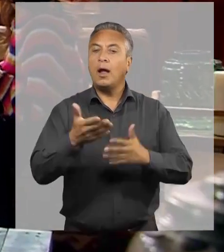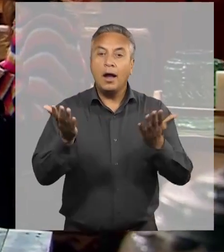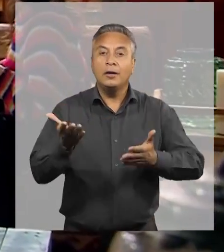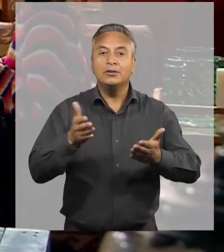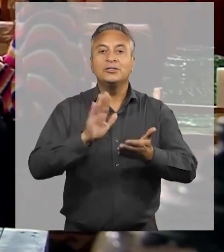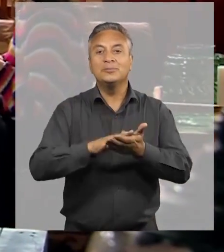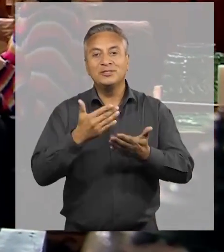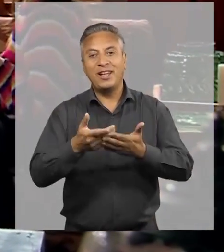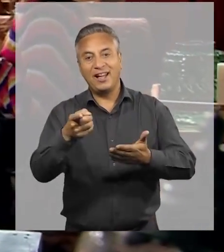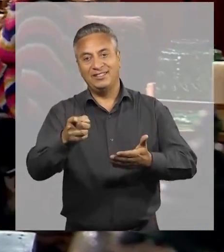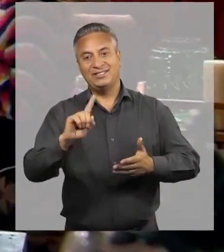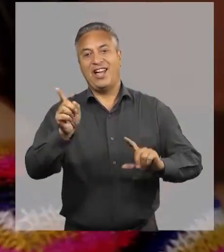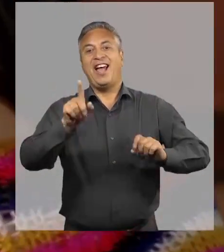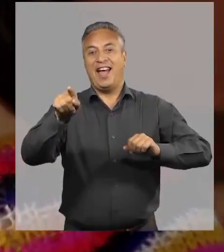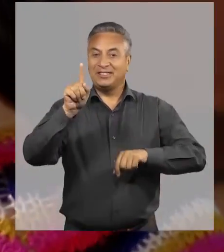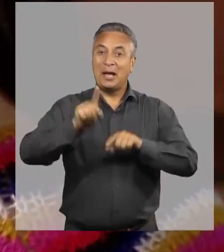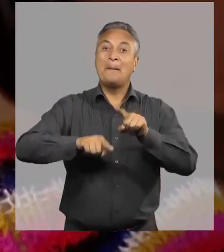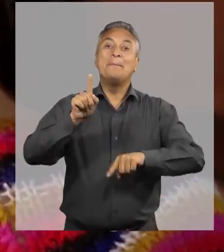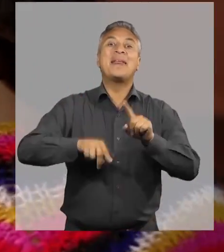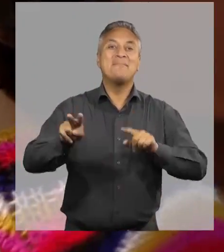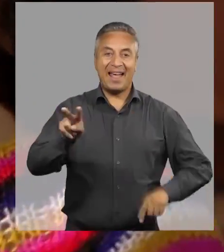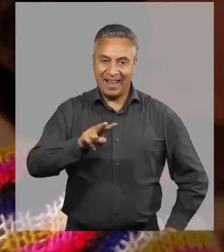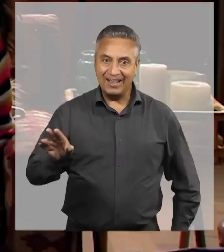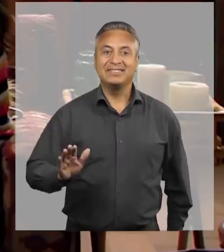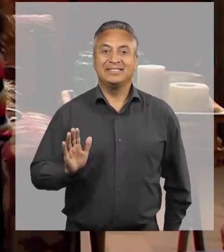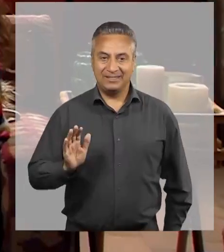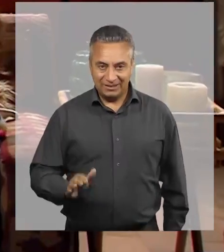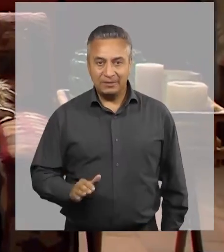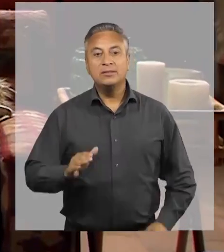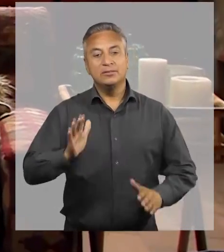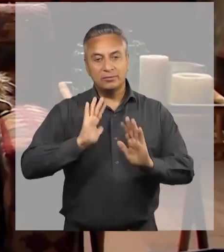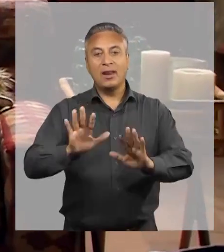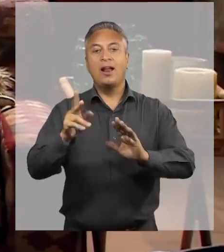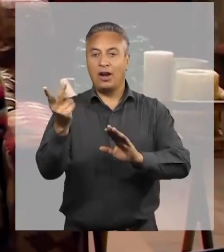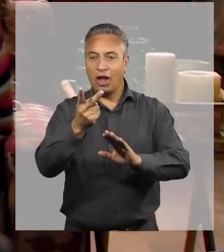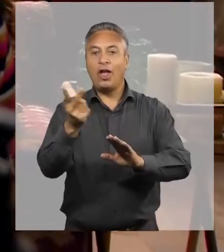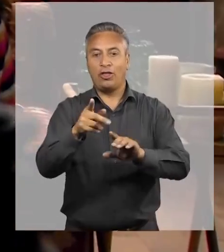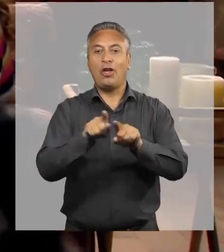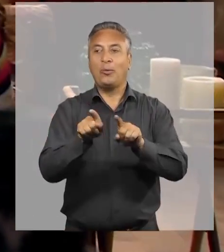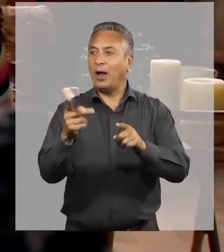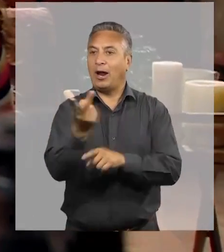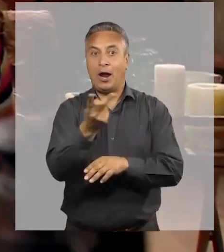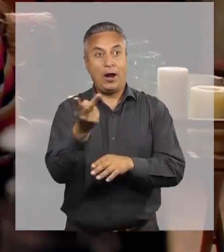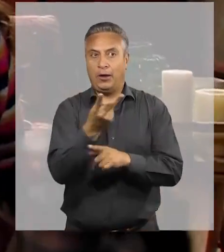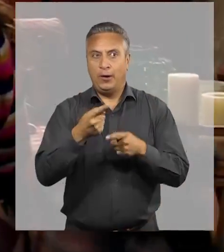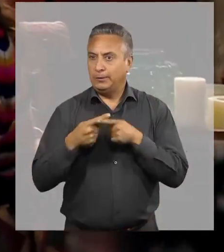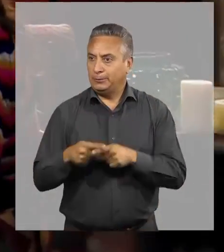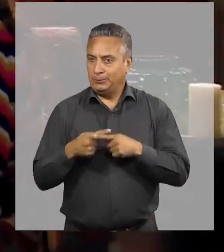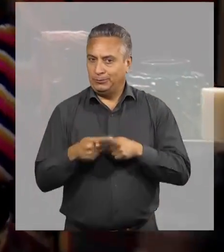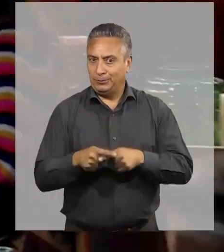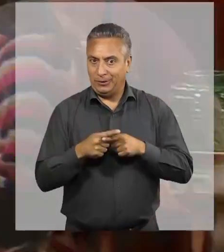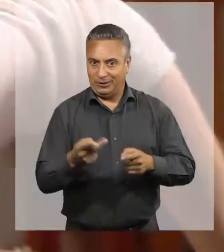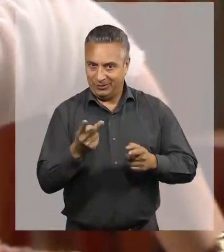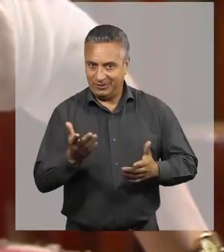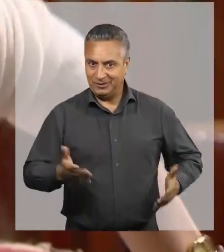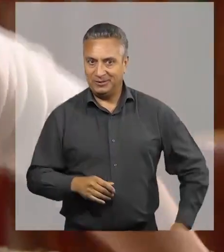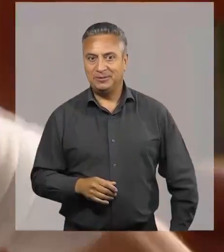había escuchado tu voz, Polilla. Ay, ¡oh! Las primas. Ya. Polilla. Las dejo para que saquen el tejido las